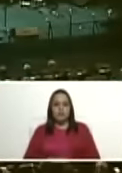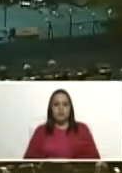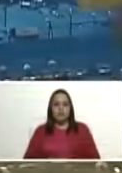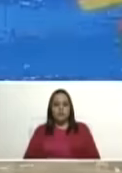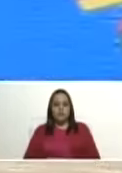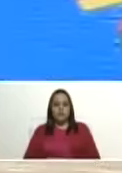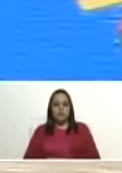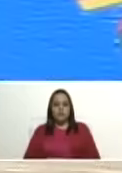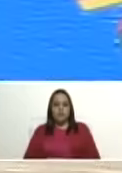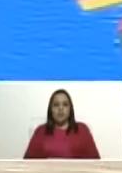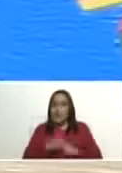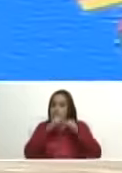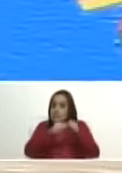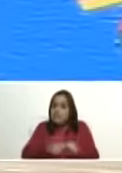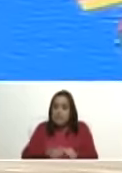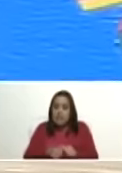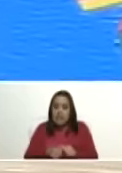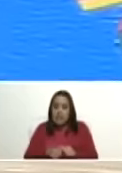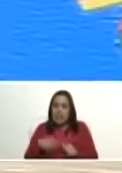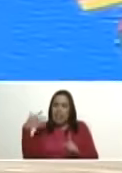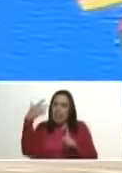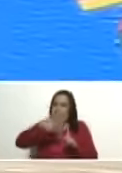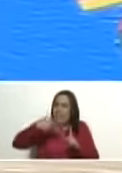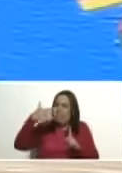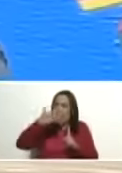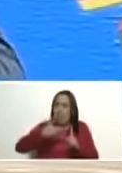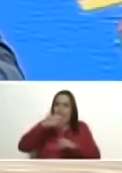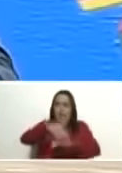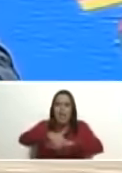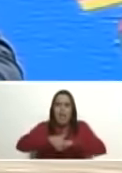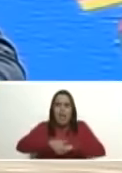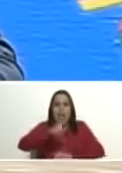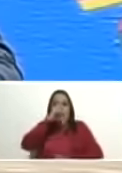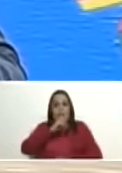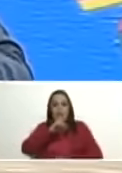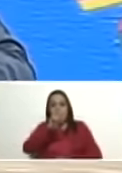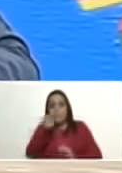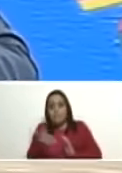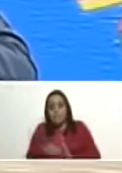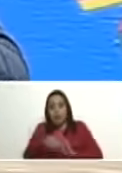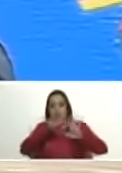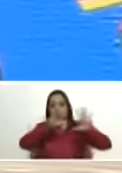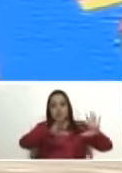Las agresiones continuaron. En